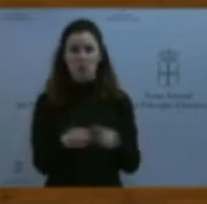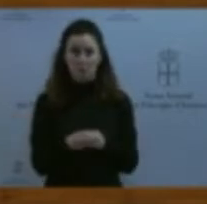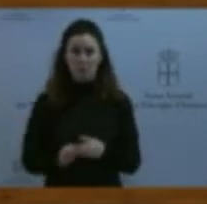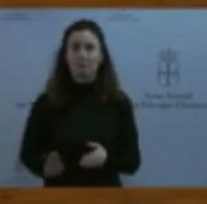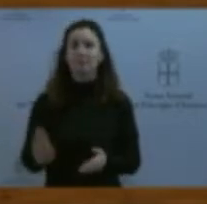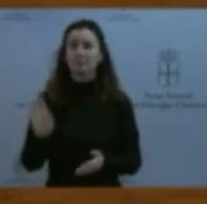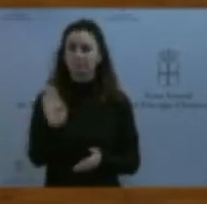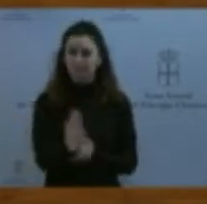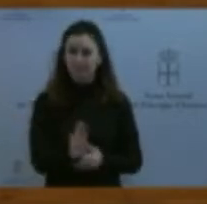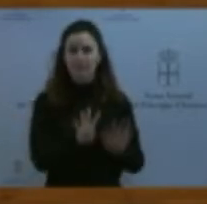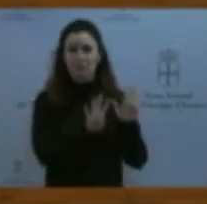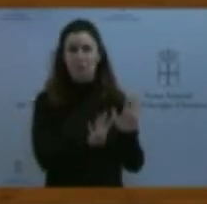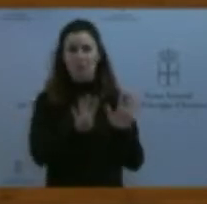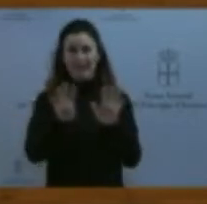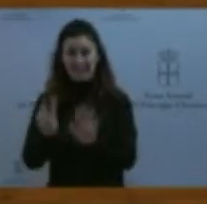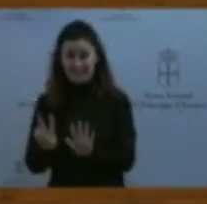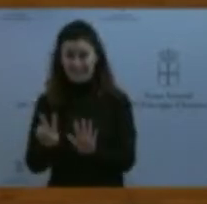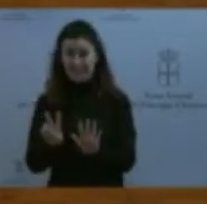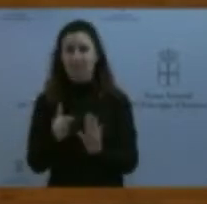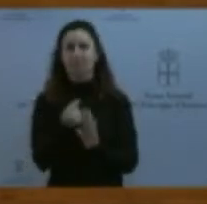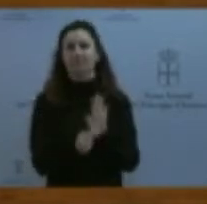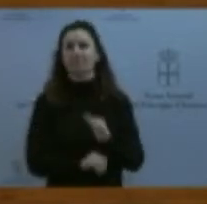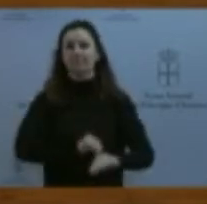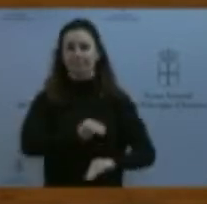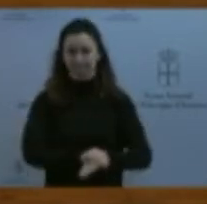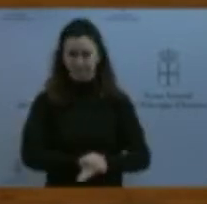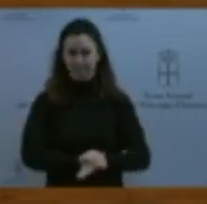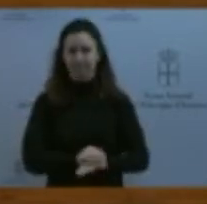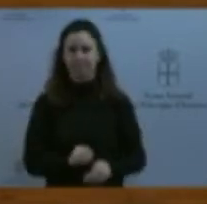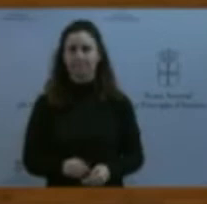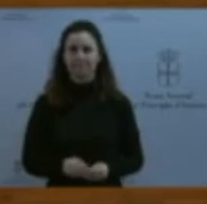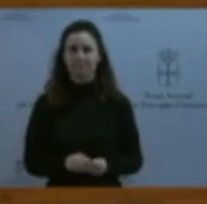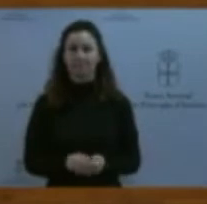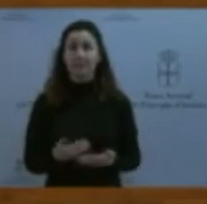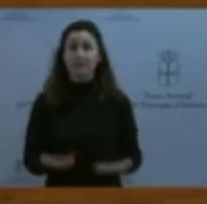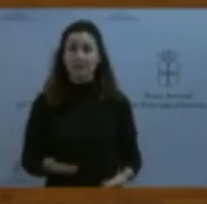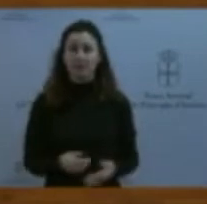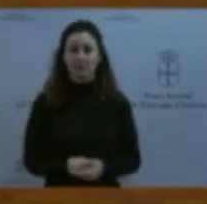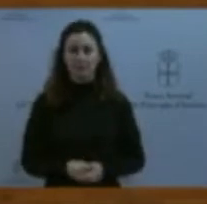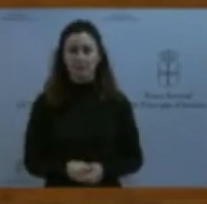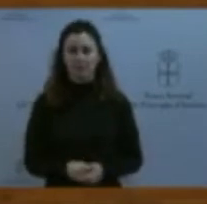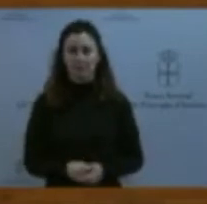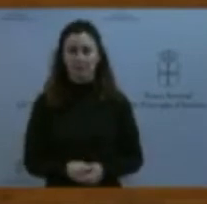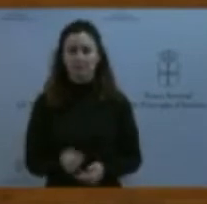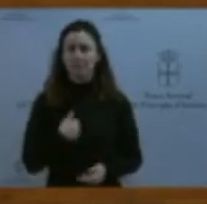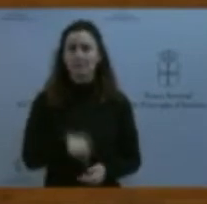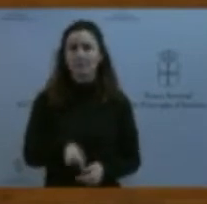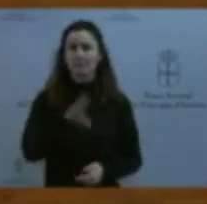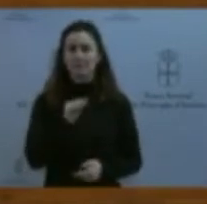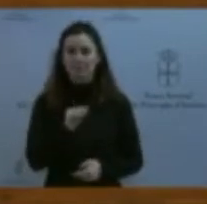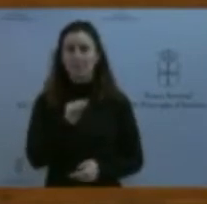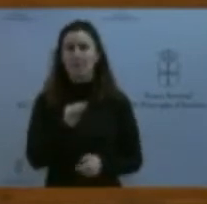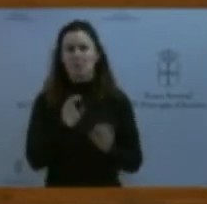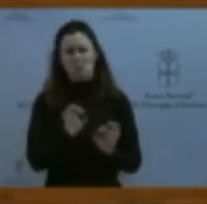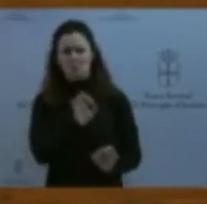los requisitos exigidos, de manera que, bueno, entiendo que es un porcentaje bastante razonable. Evidentemente, todas